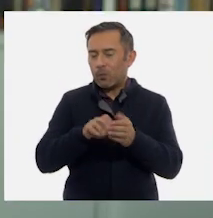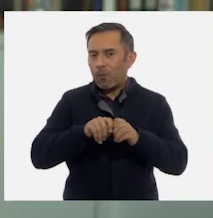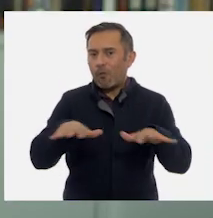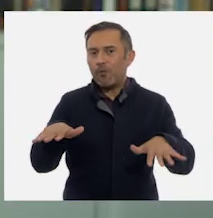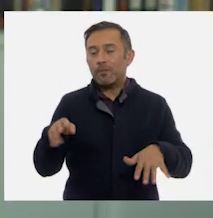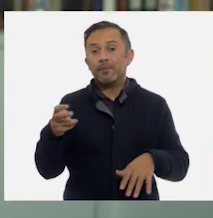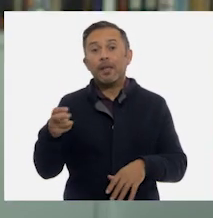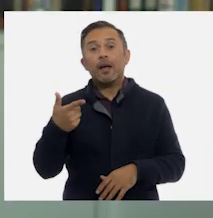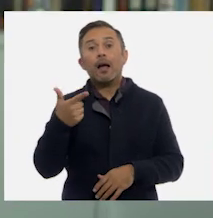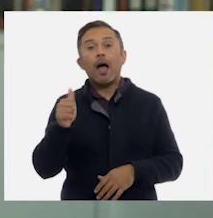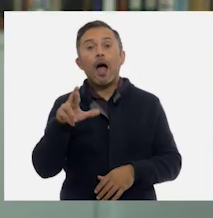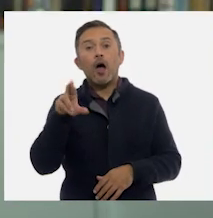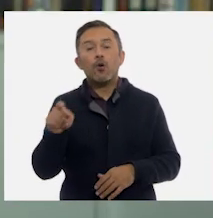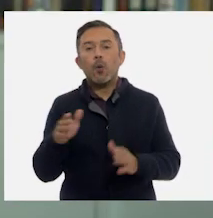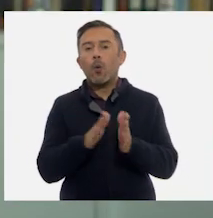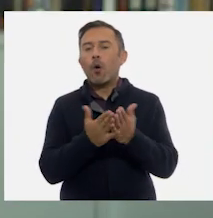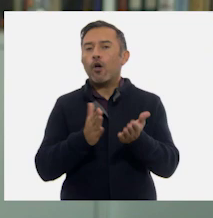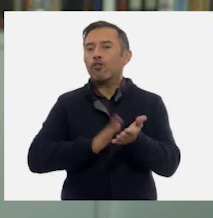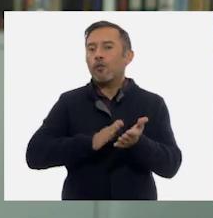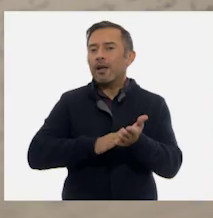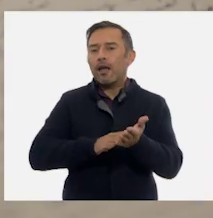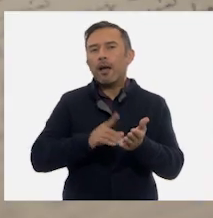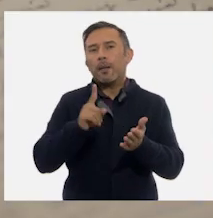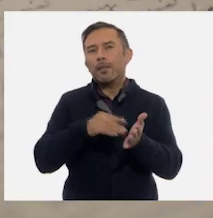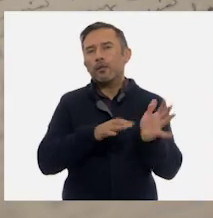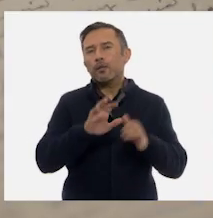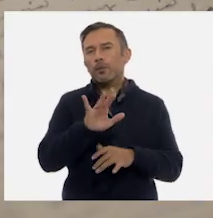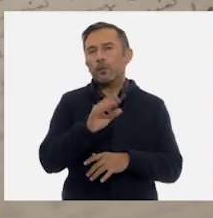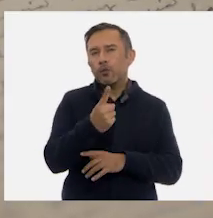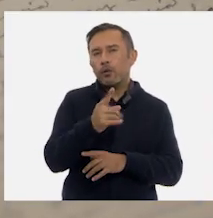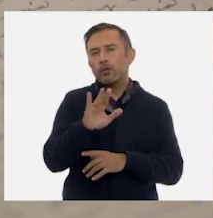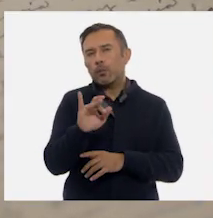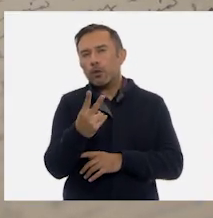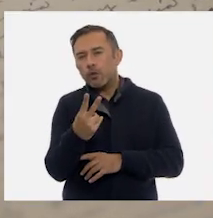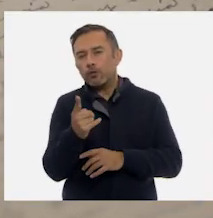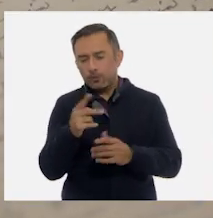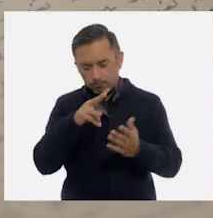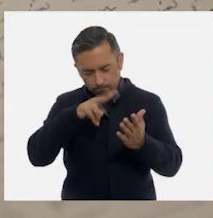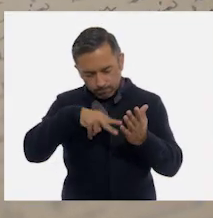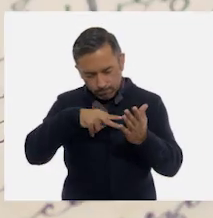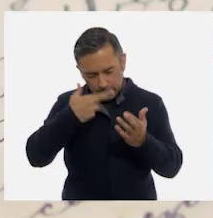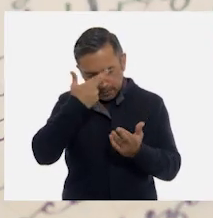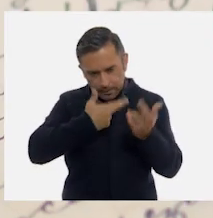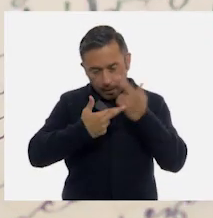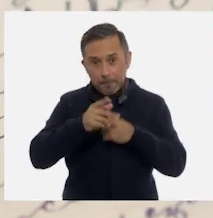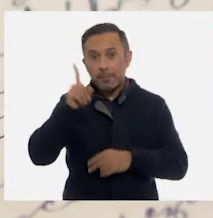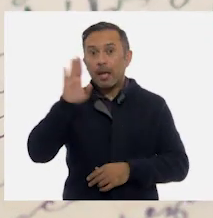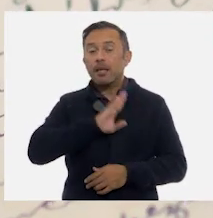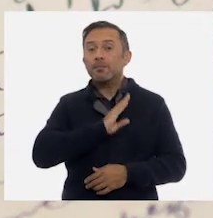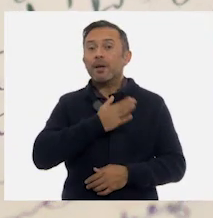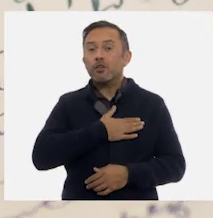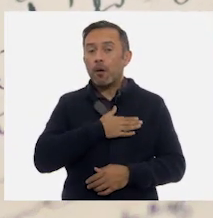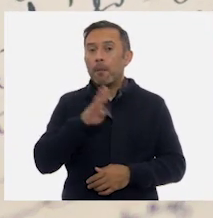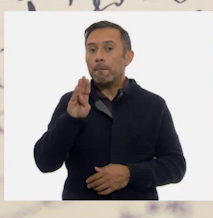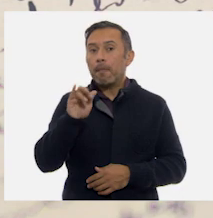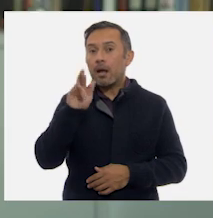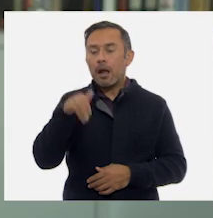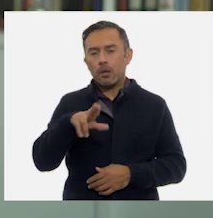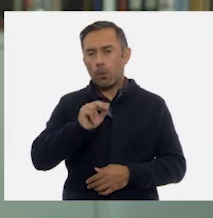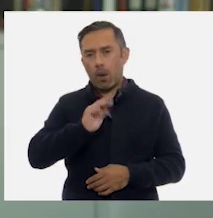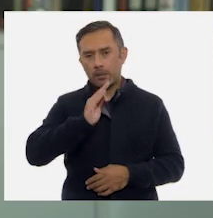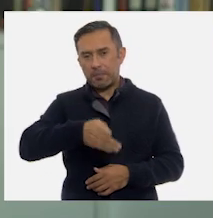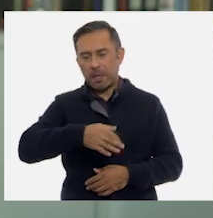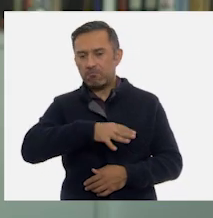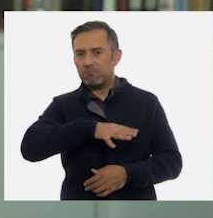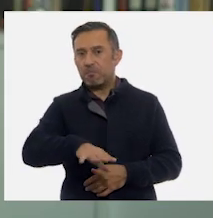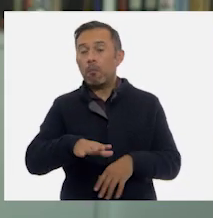esta novela, digamos, como 51, 52, luego la revisa, etc. En España no se la acepta Seix Barral porque le dicen que